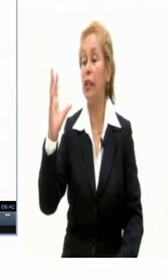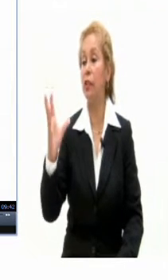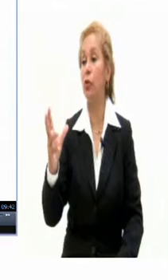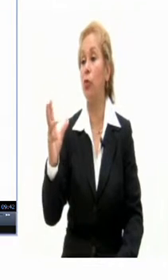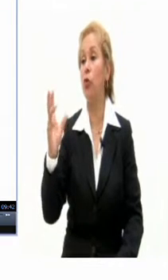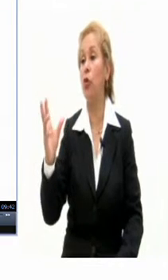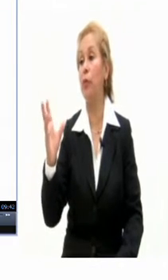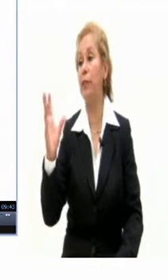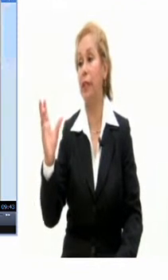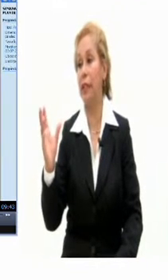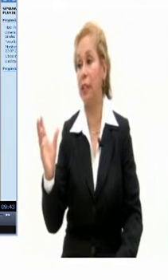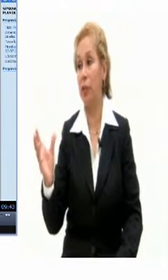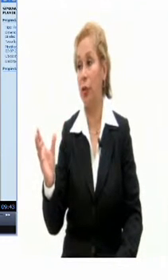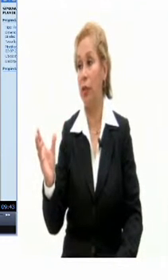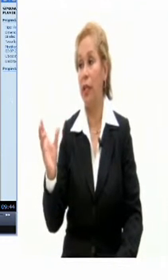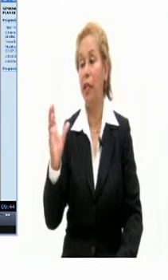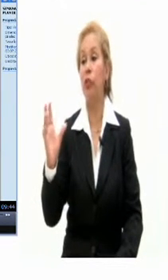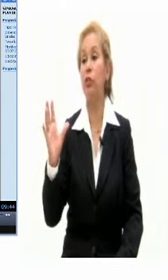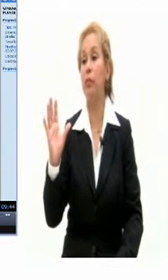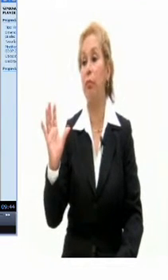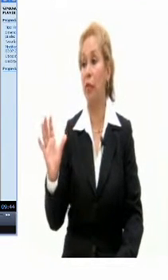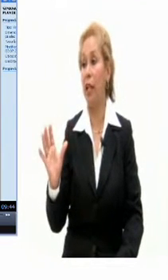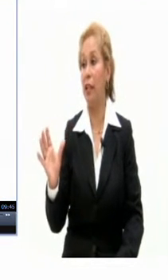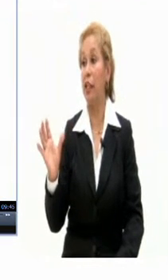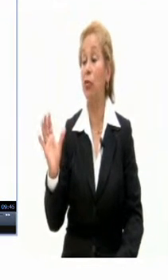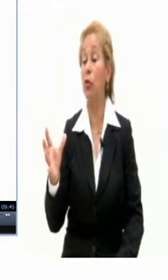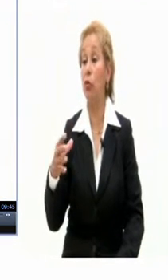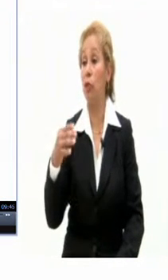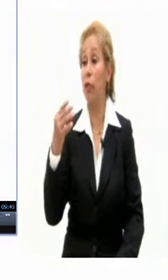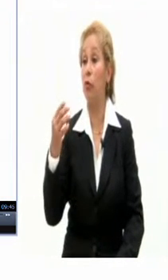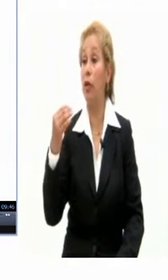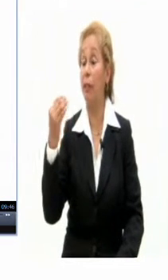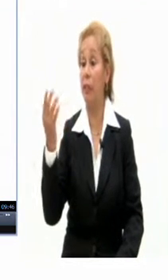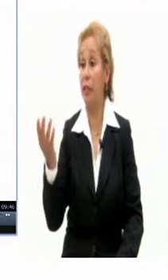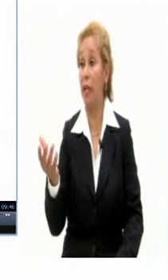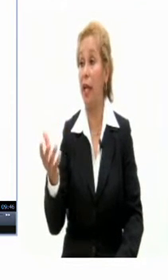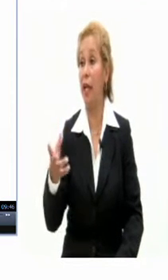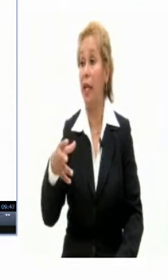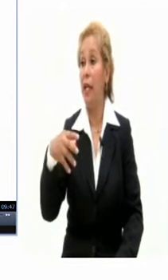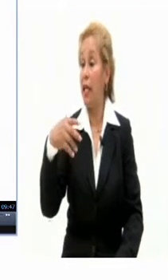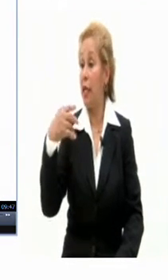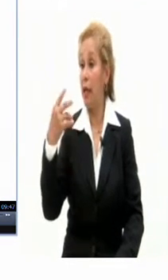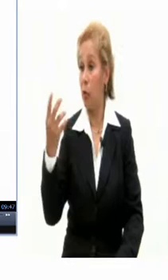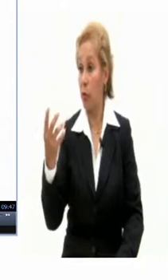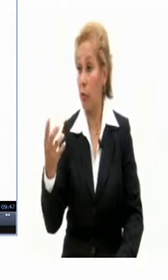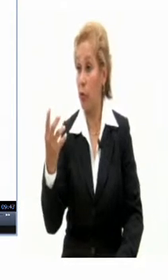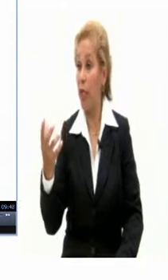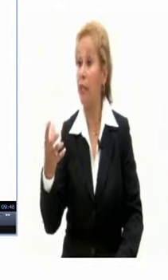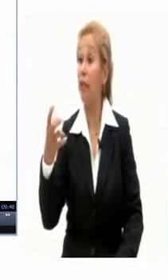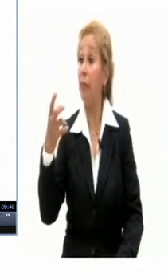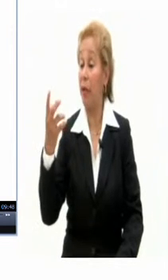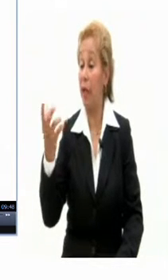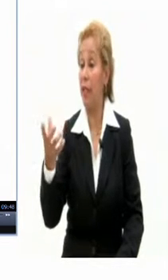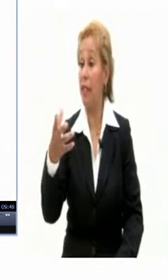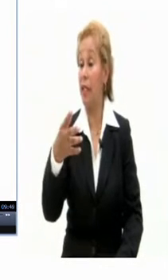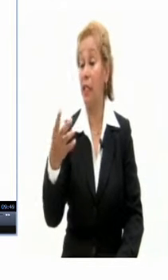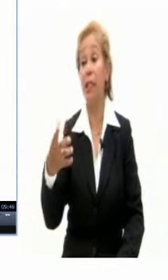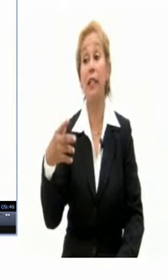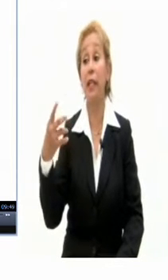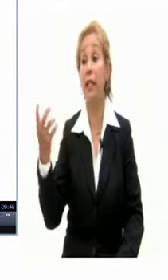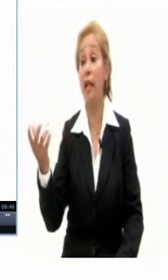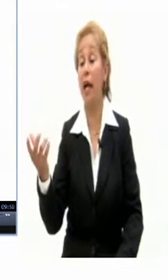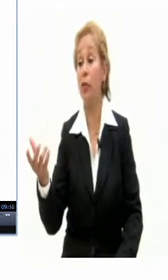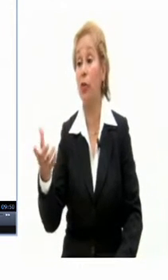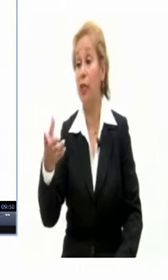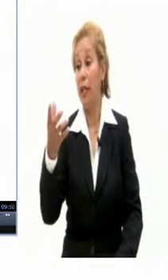agradecimiento, el índice, la introducción o presentación. Esto es importante y esto lo tenemos que presentar en la correspondiente práctica